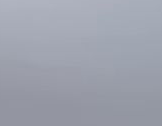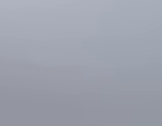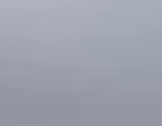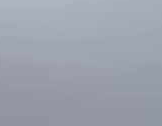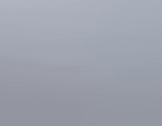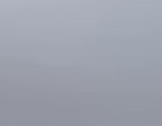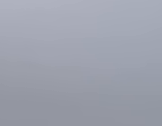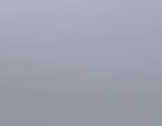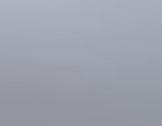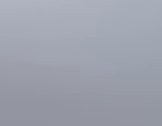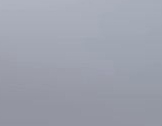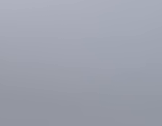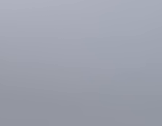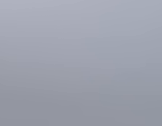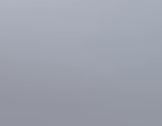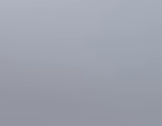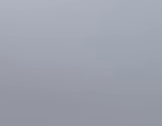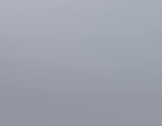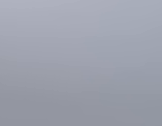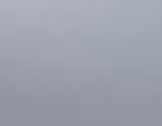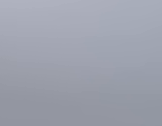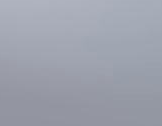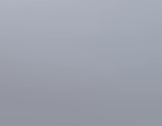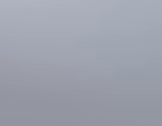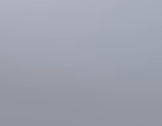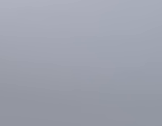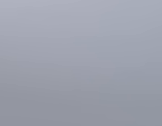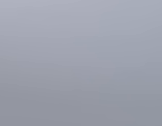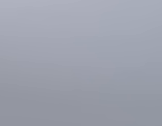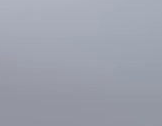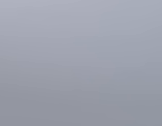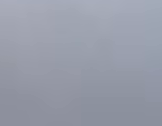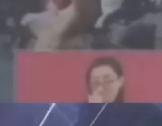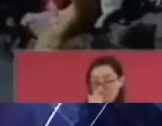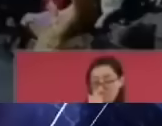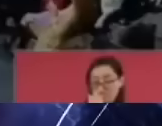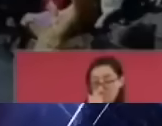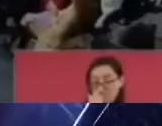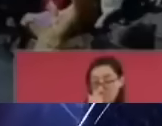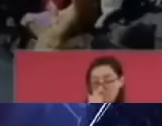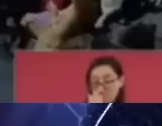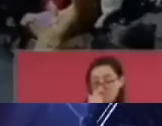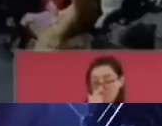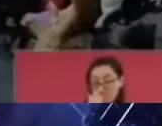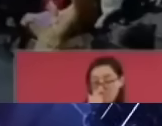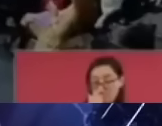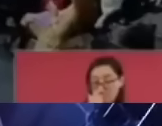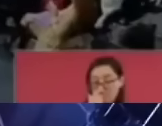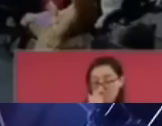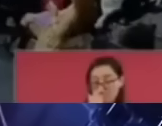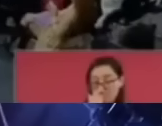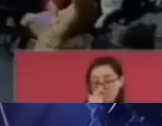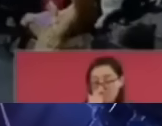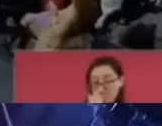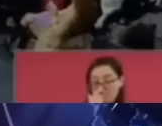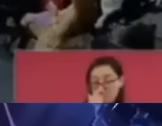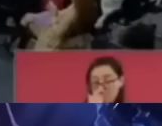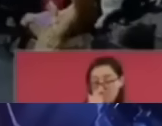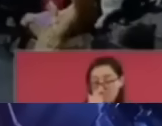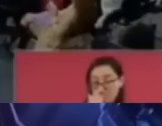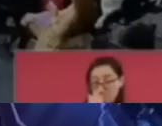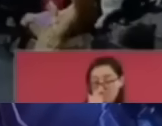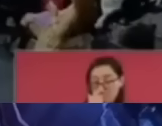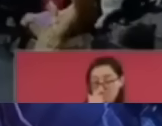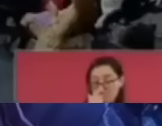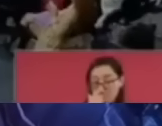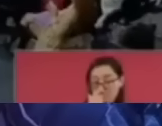importante del eh la reforma al poder judicial en redes sociales le piden al